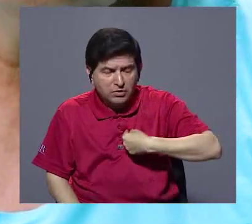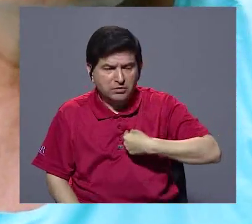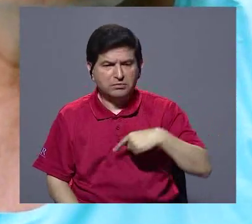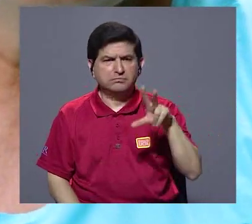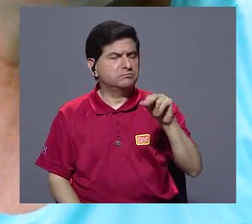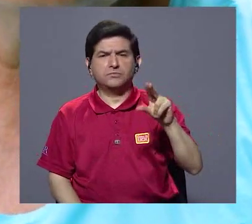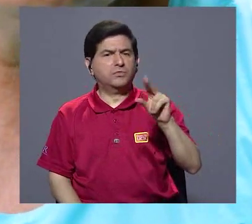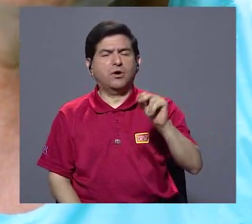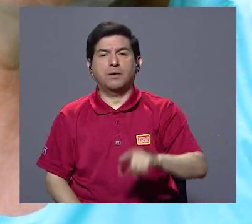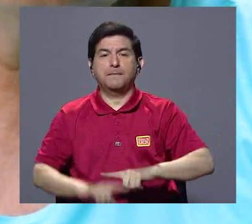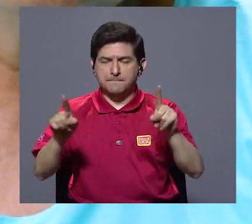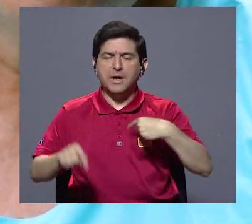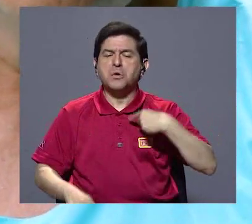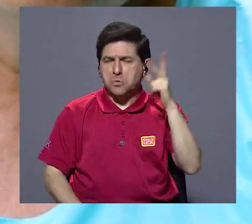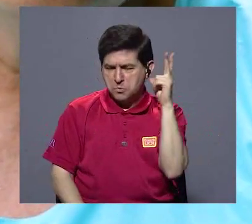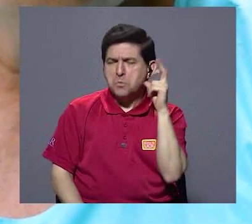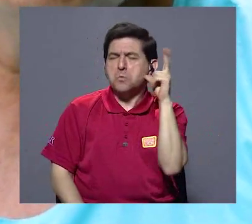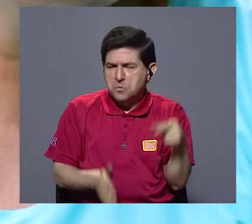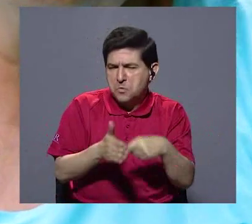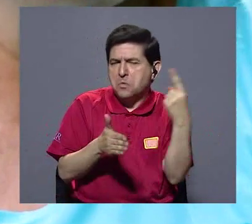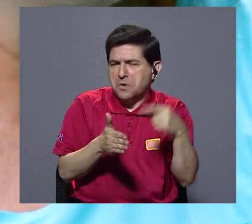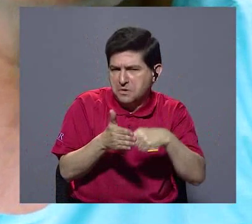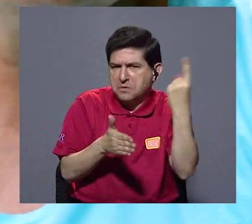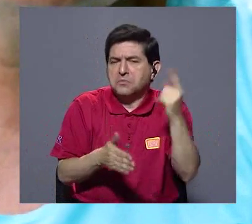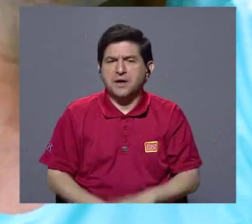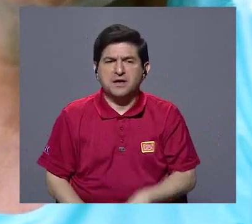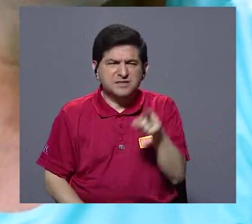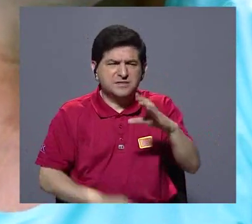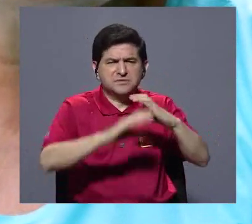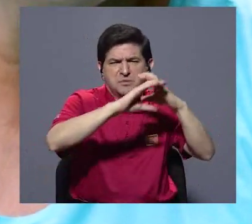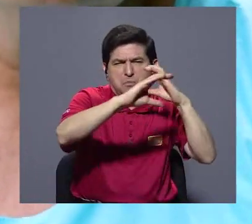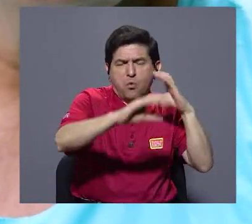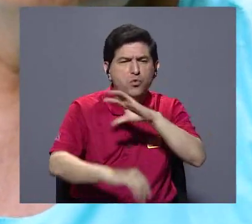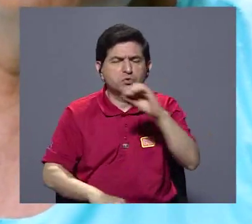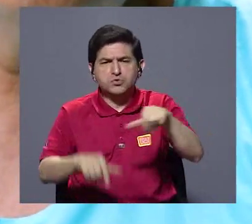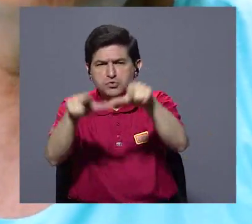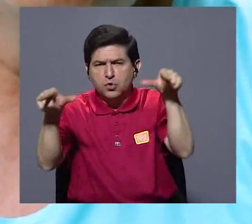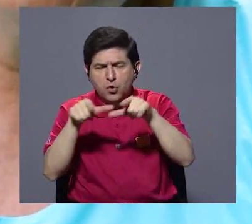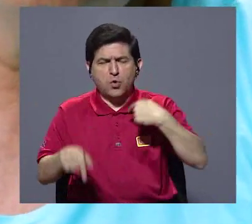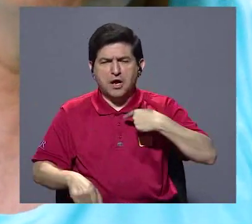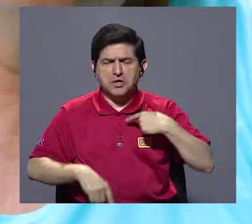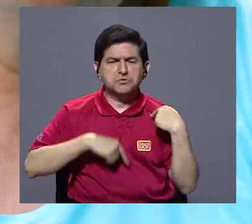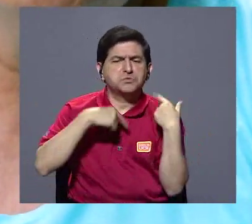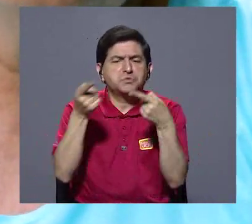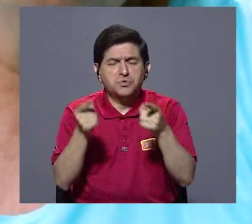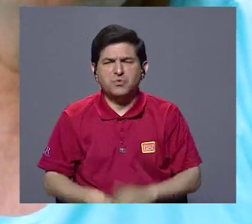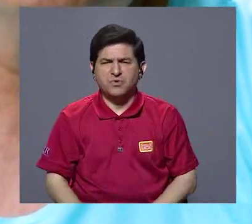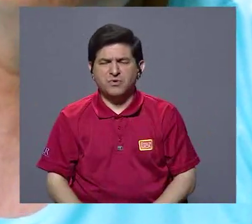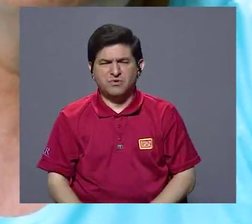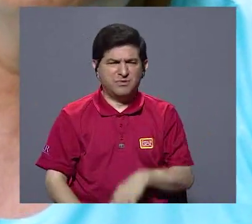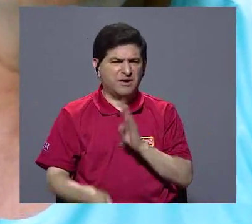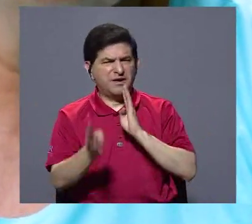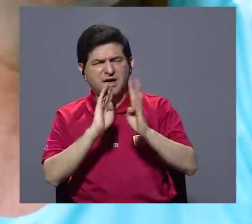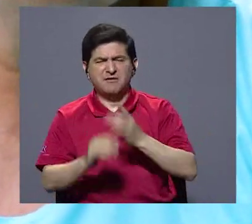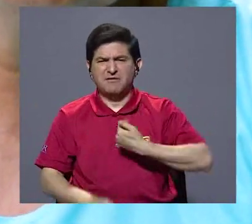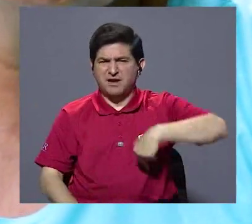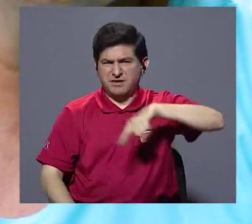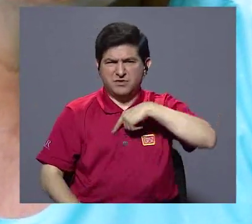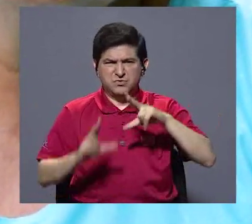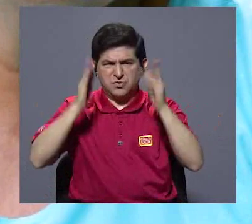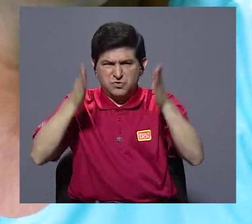personal, yo no la he llevado. Pero sí uno escucha a veces en los buses o en los lugares donde uno está, ¿verdad? Cómo